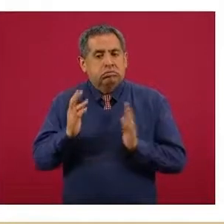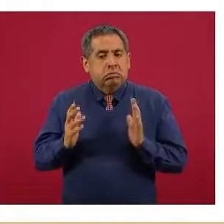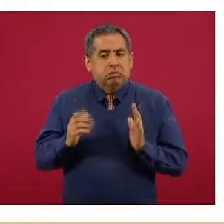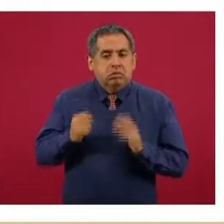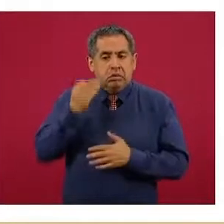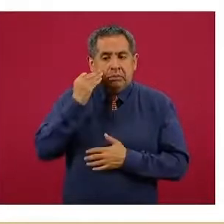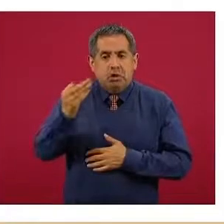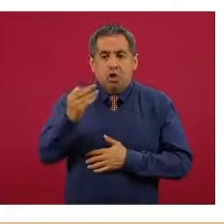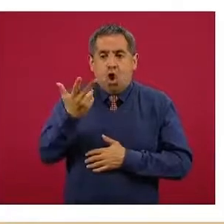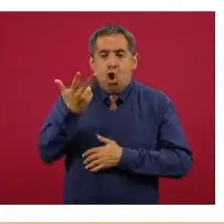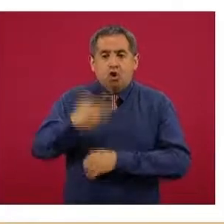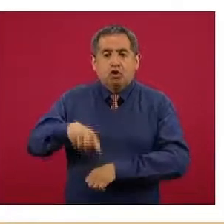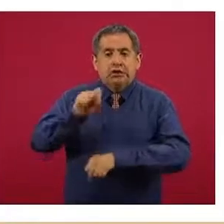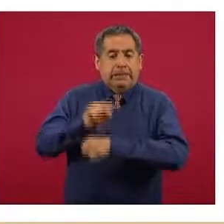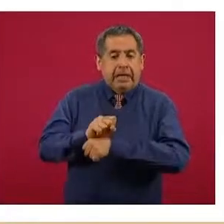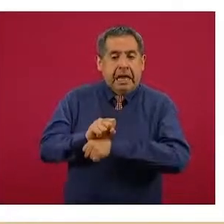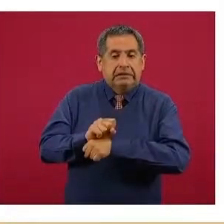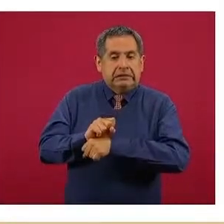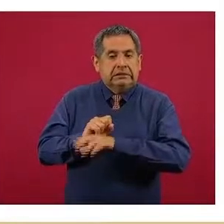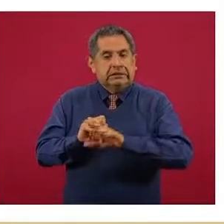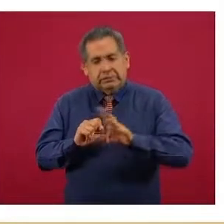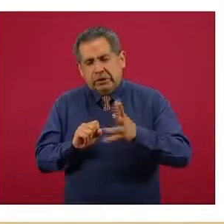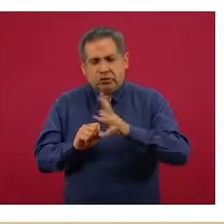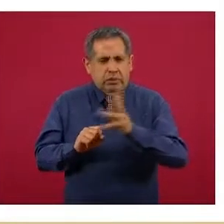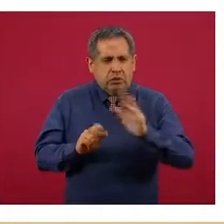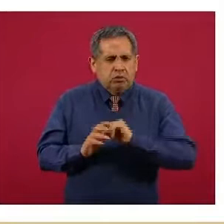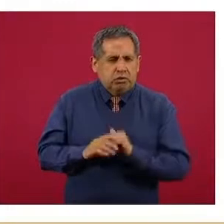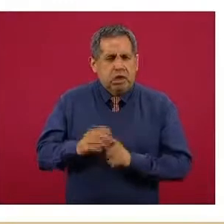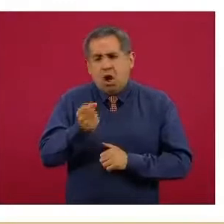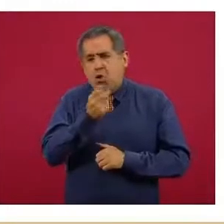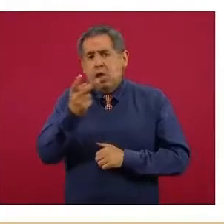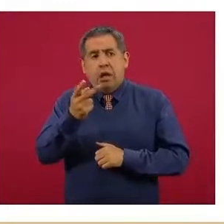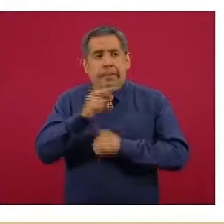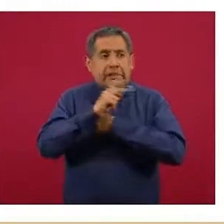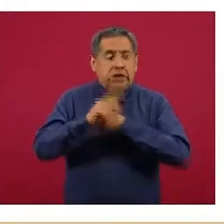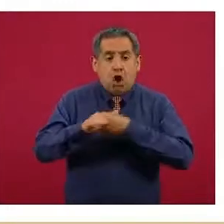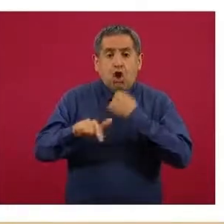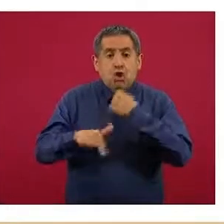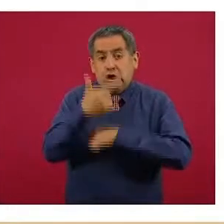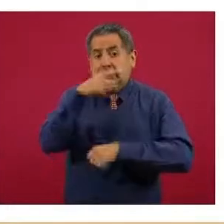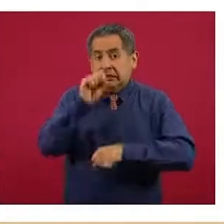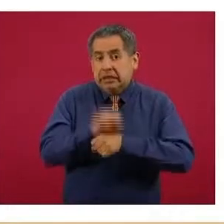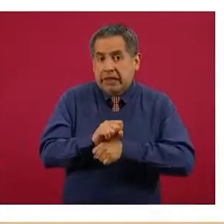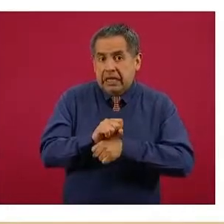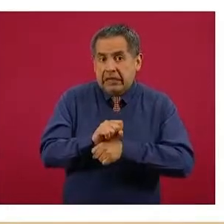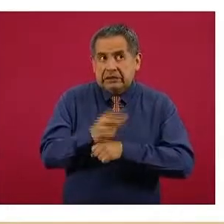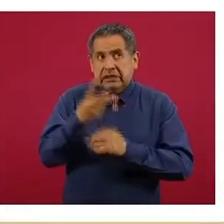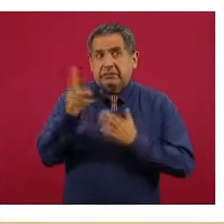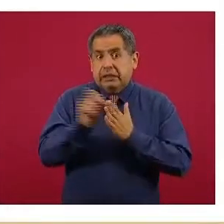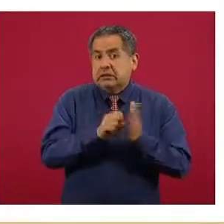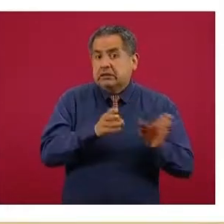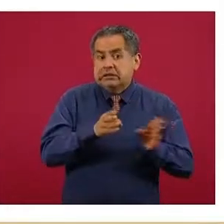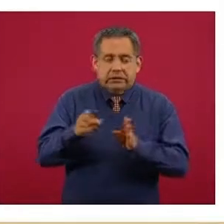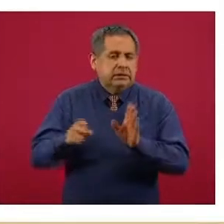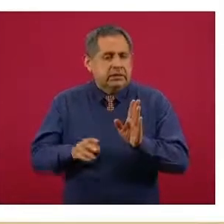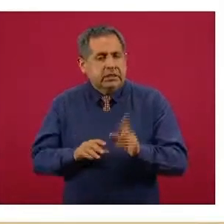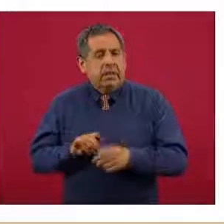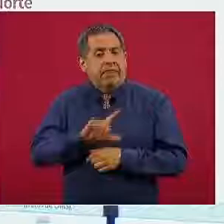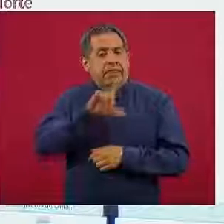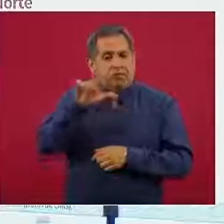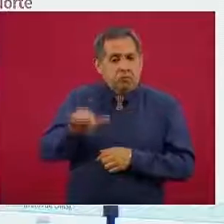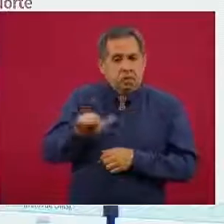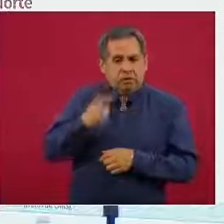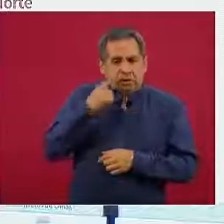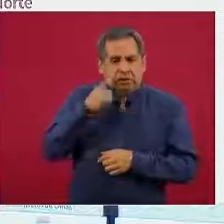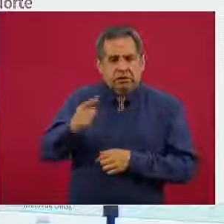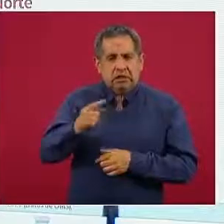duró 8 semanas en promedio en la región, algunos países hasta 12 semanas, 12 semanas son 3 meses. Y después tiene